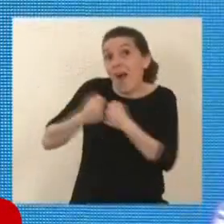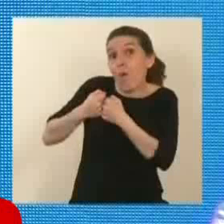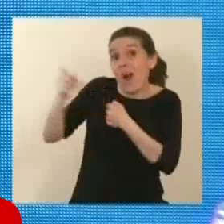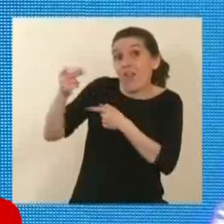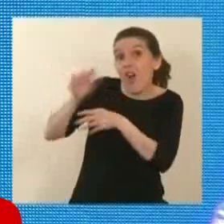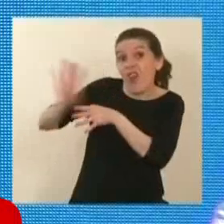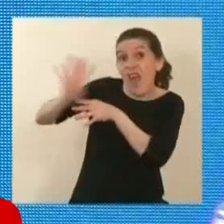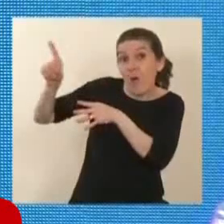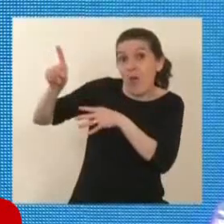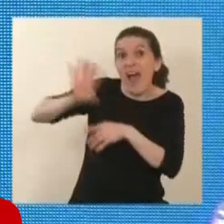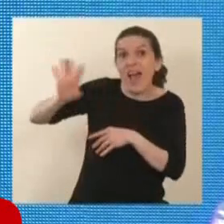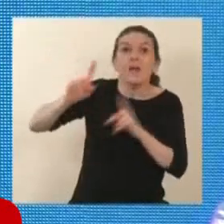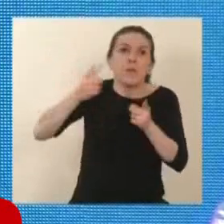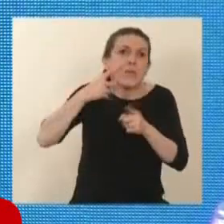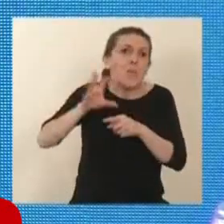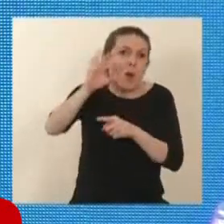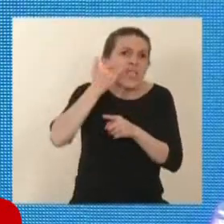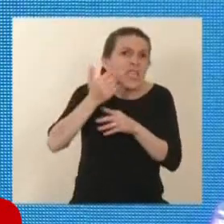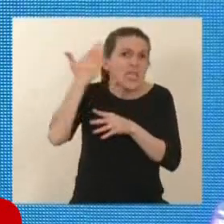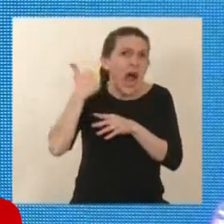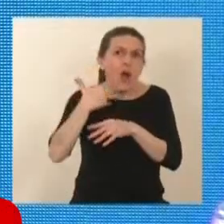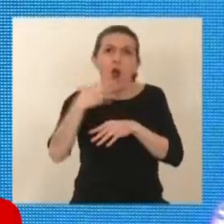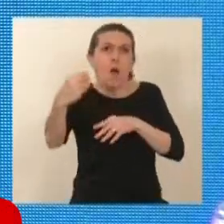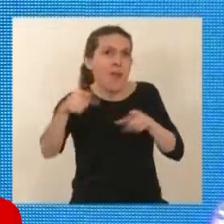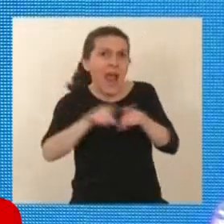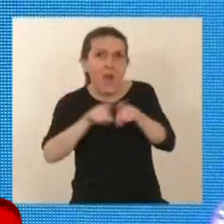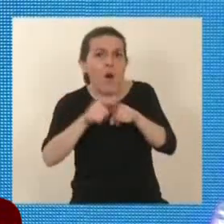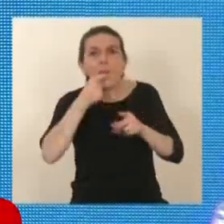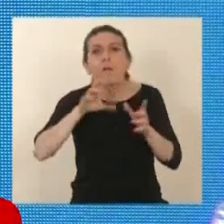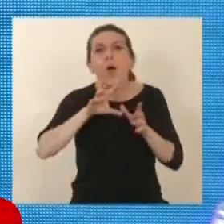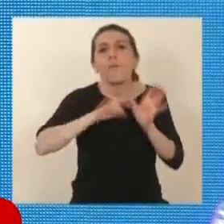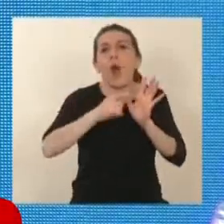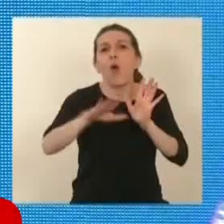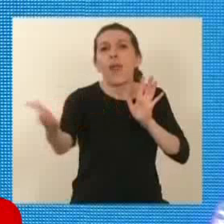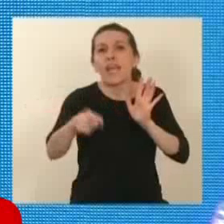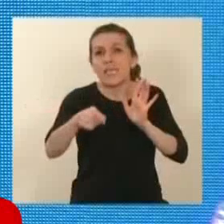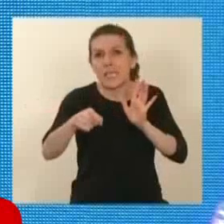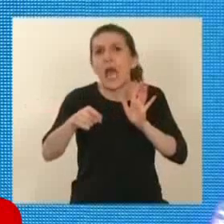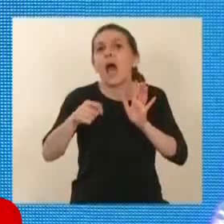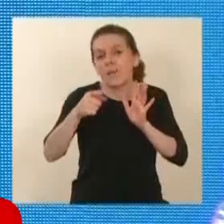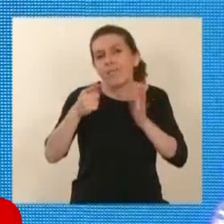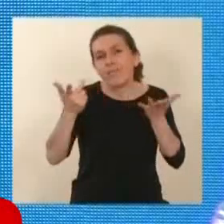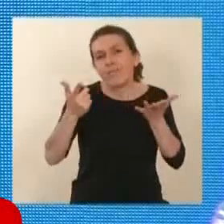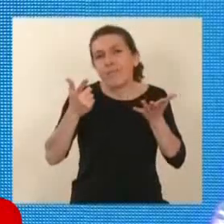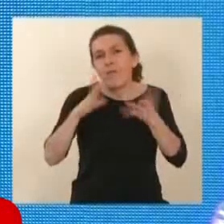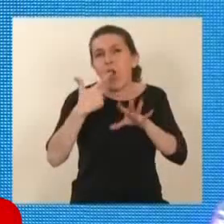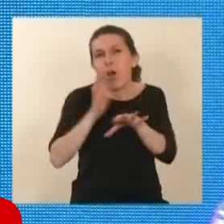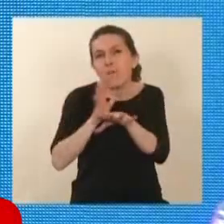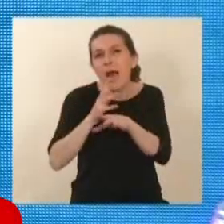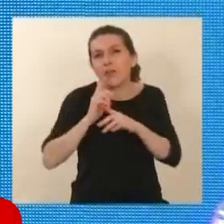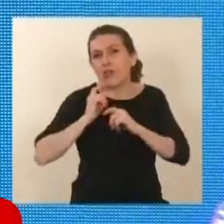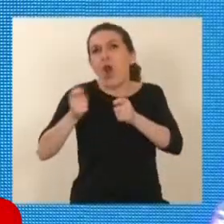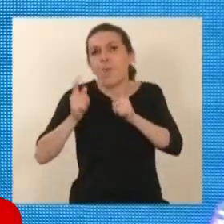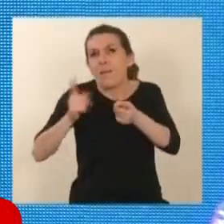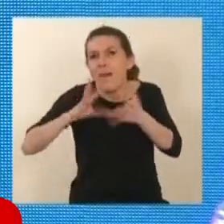hay un conjunto de provincias que han venido avanzando en esa línea. La provincia de Buenos Aires ha dado el ejemplo en avanzar